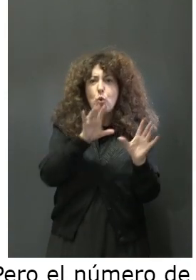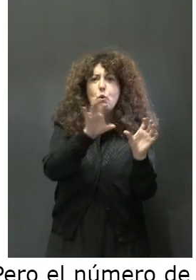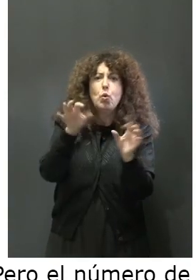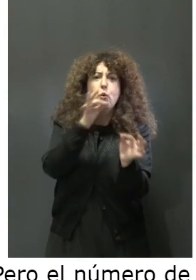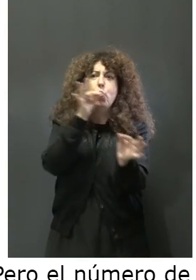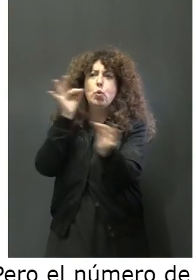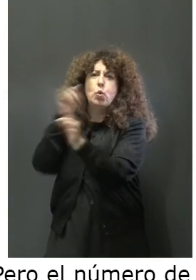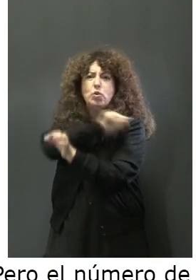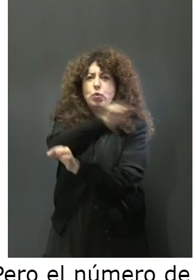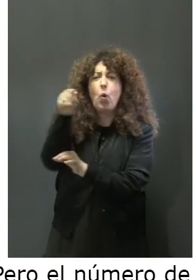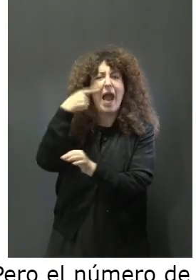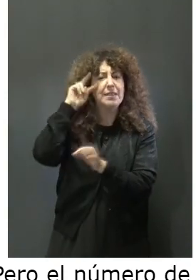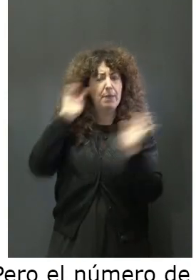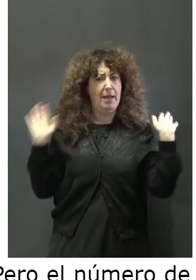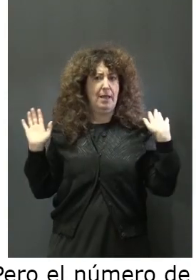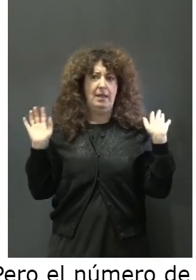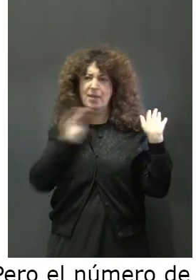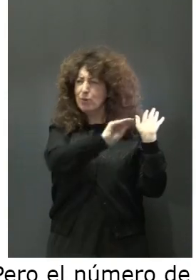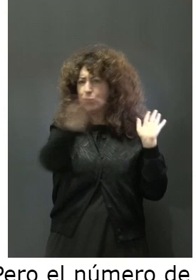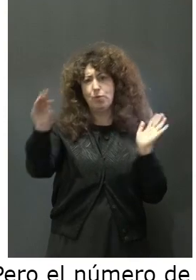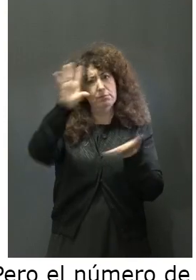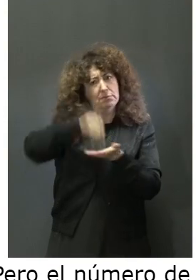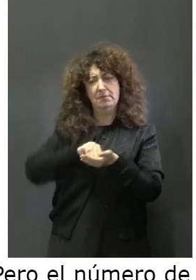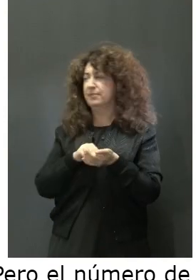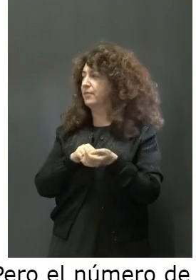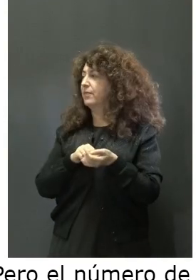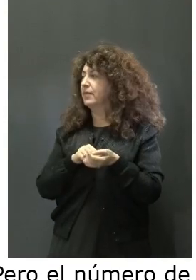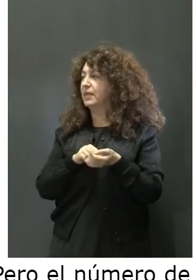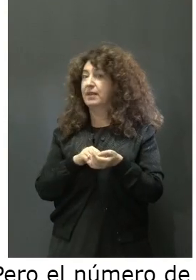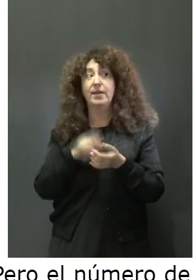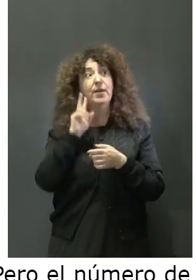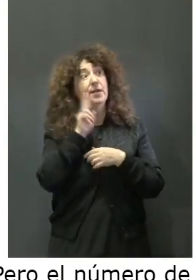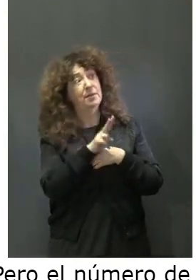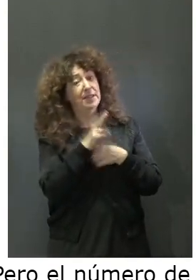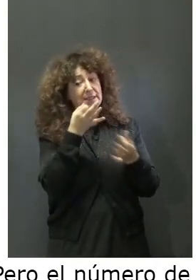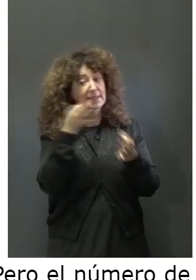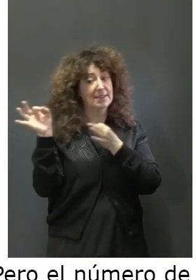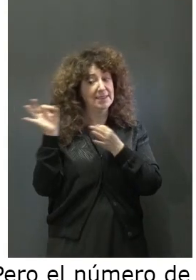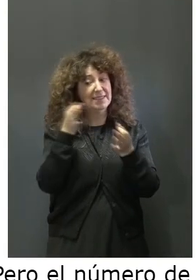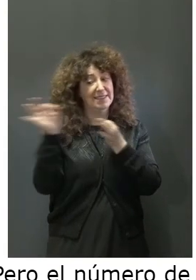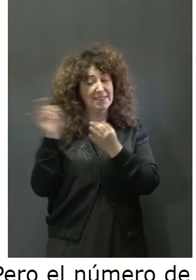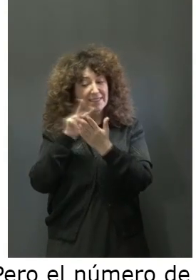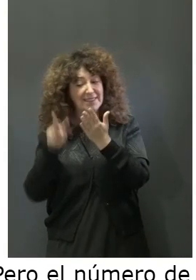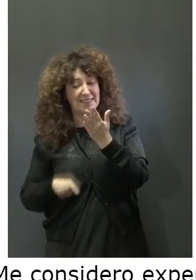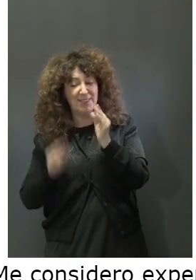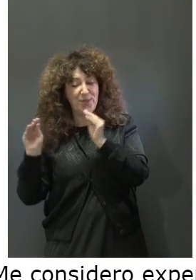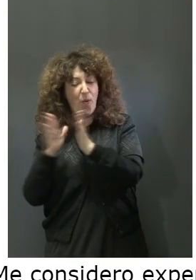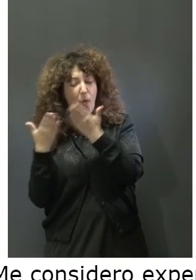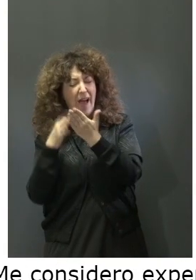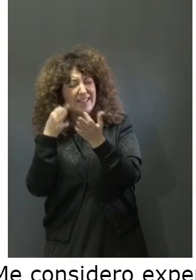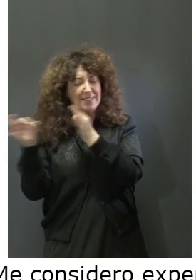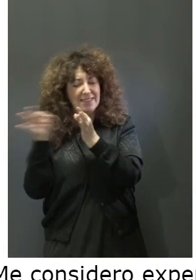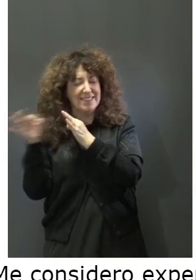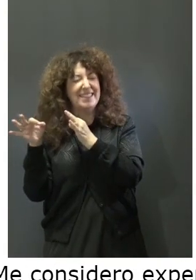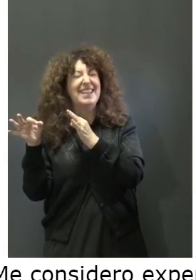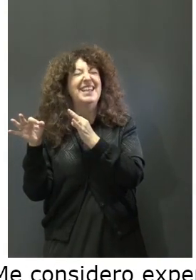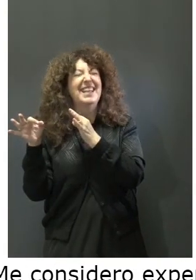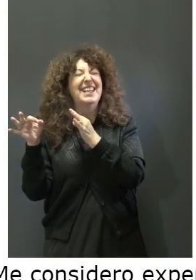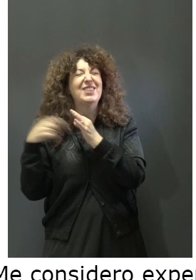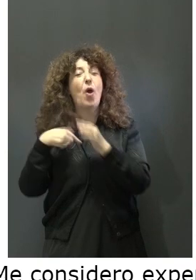de experiencia, sobre todo experiencia ajena. Oye, para haber echado un ojo así es que no da tiempo, hablo mucho para que te dé tiempo a